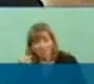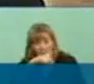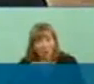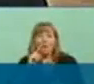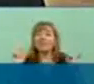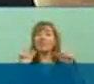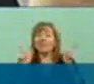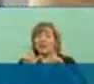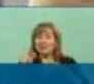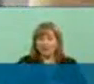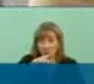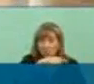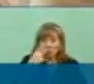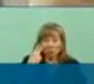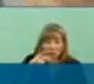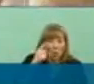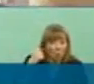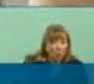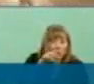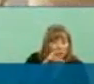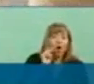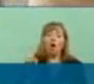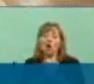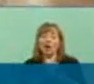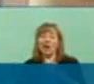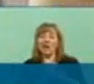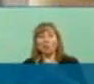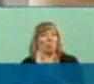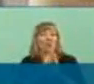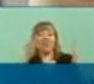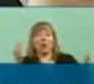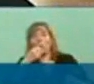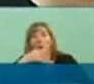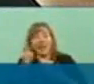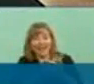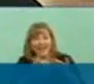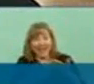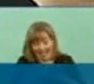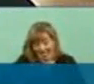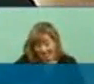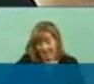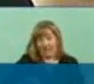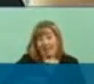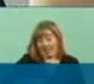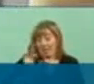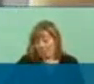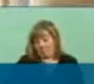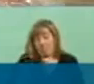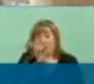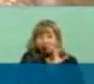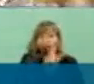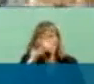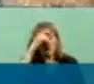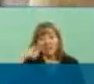por televisión? ¿Escucharon o leyeron en algún diario local o nacional que